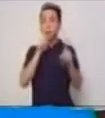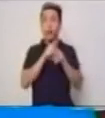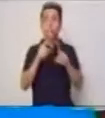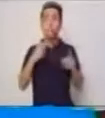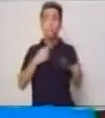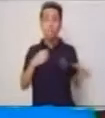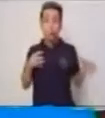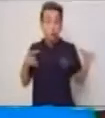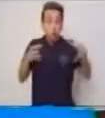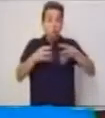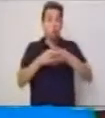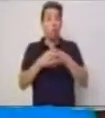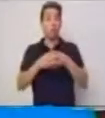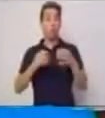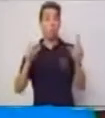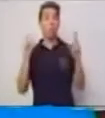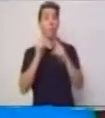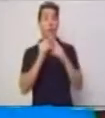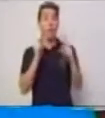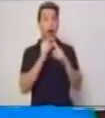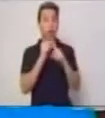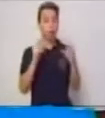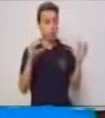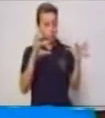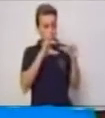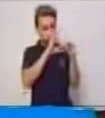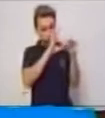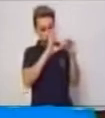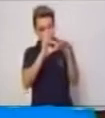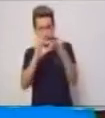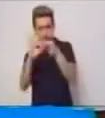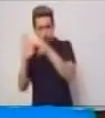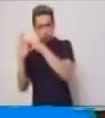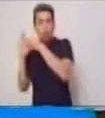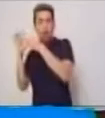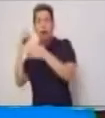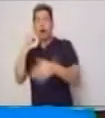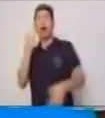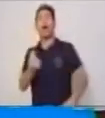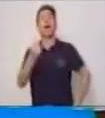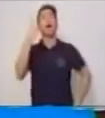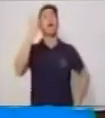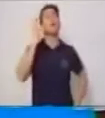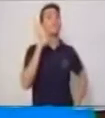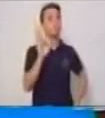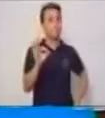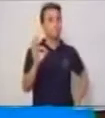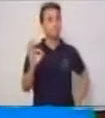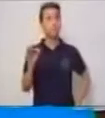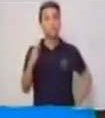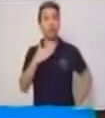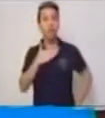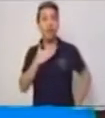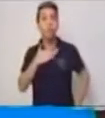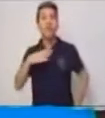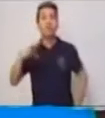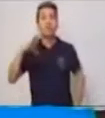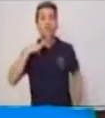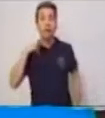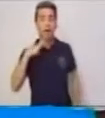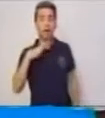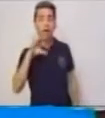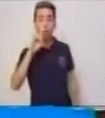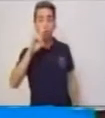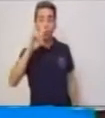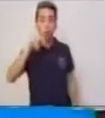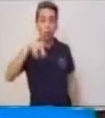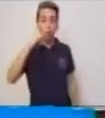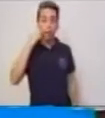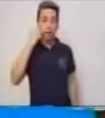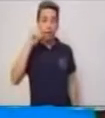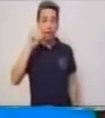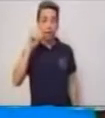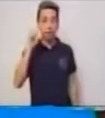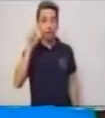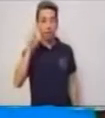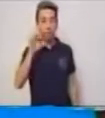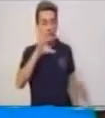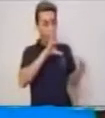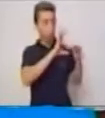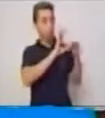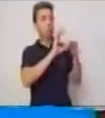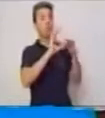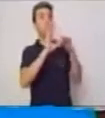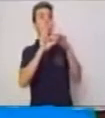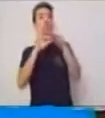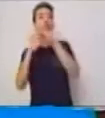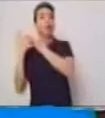palabras tengan una unidad, que me comuniquen algo. Entonces digo, todos los días